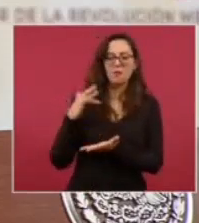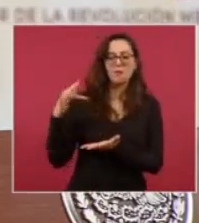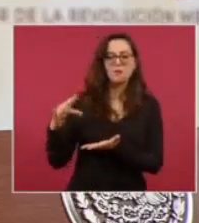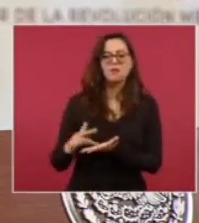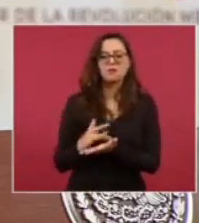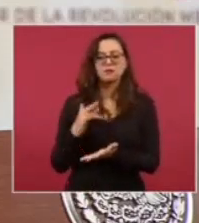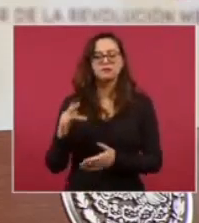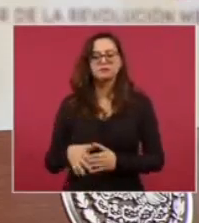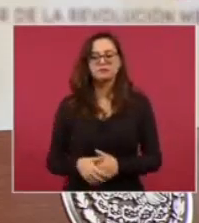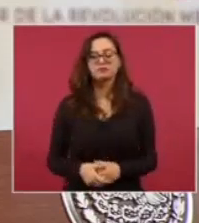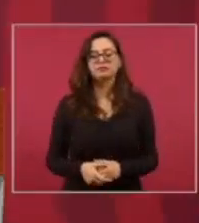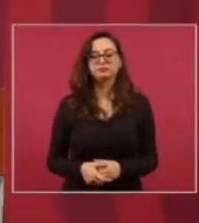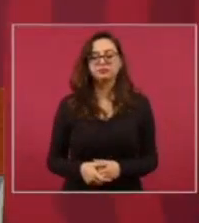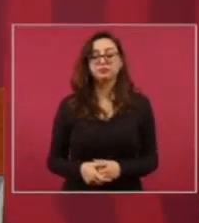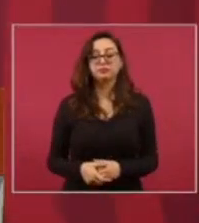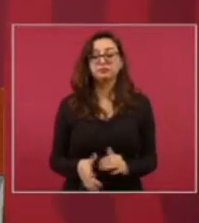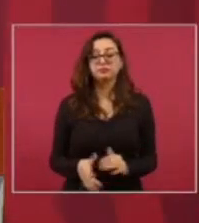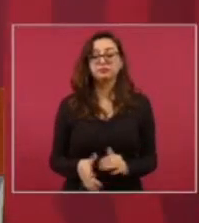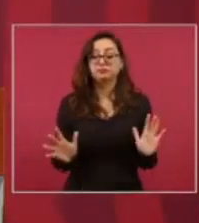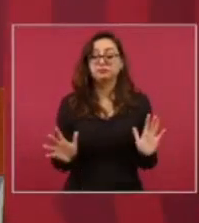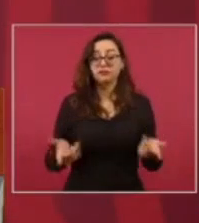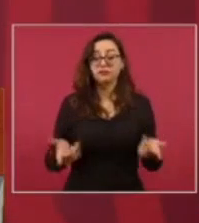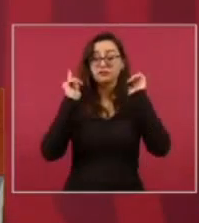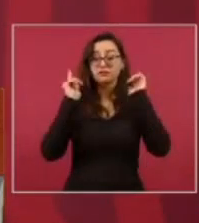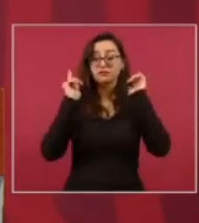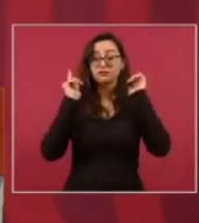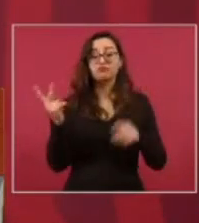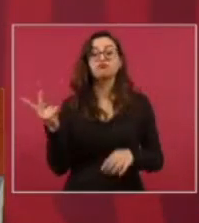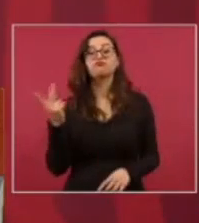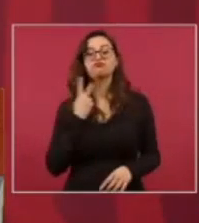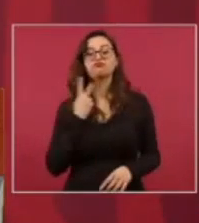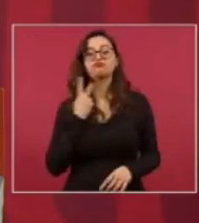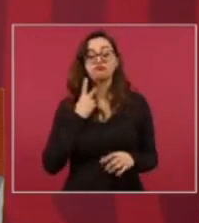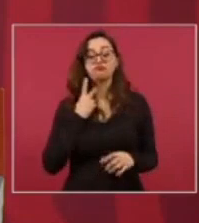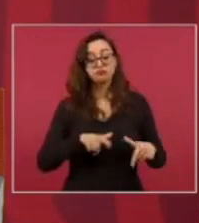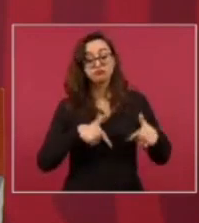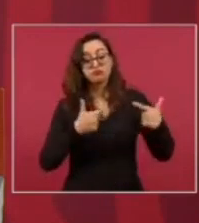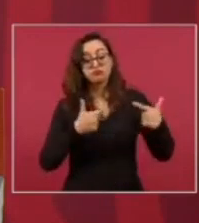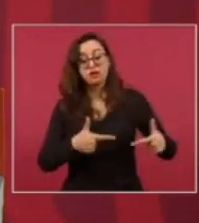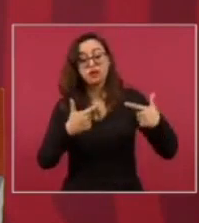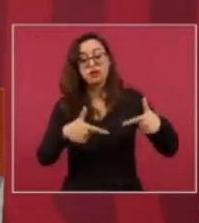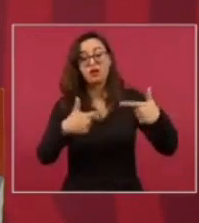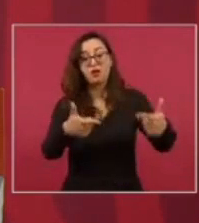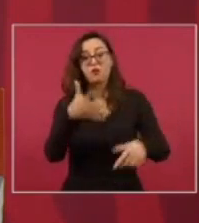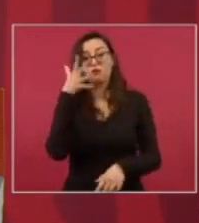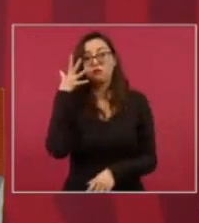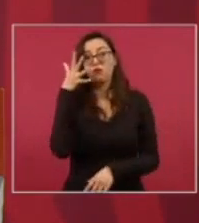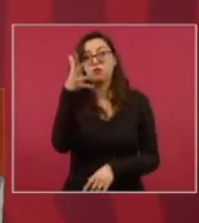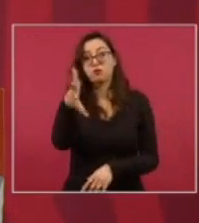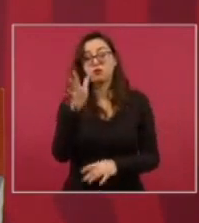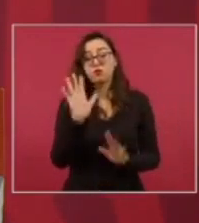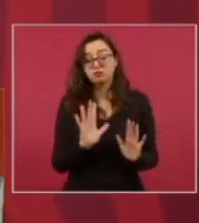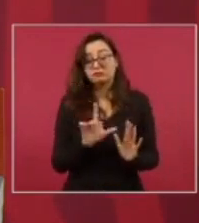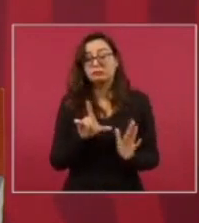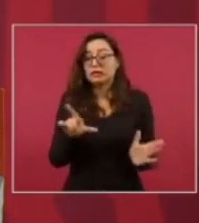Y es una lección para cualquier gobierno en cualquier parte del mundo.